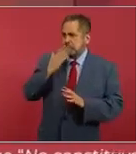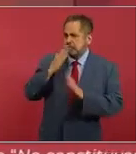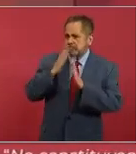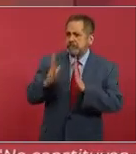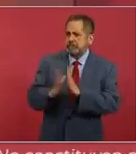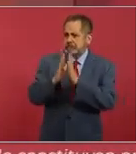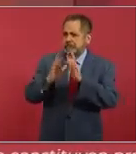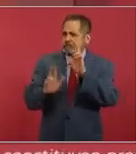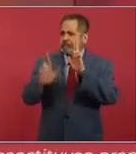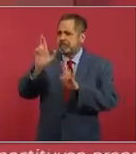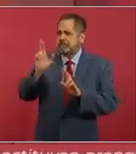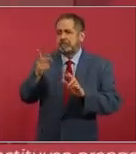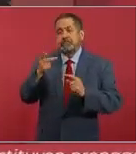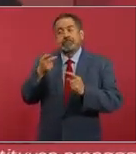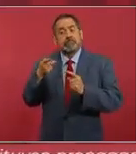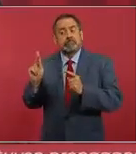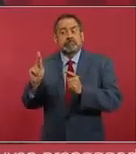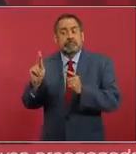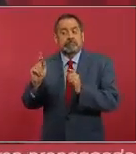en estas condiciones.